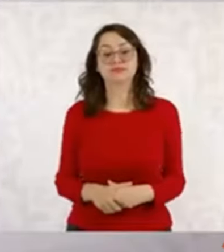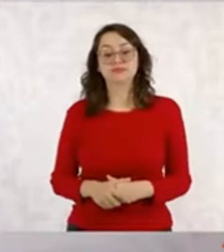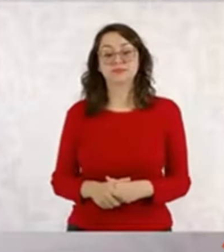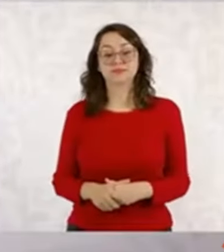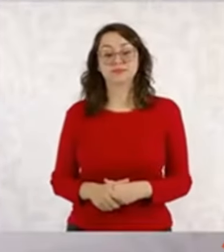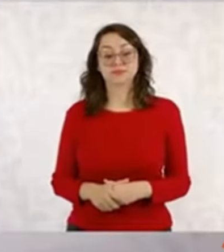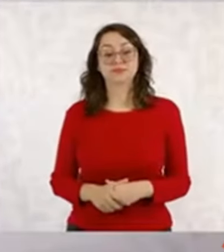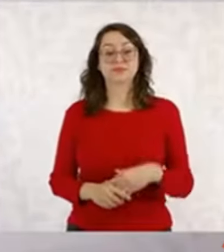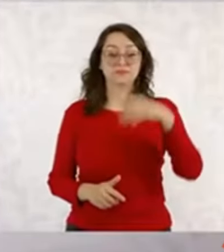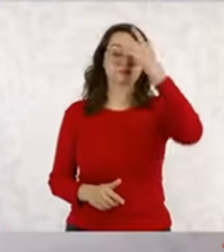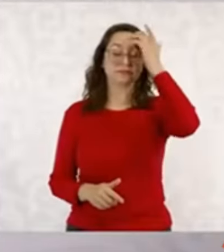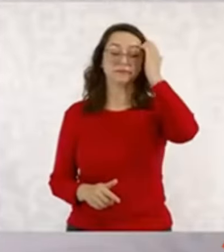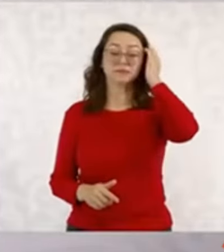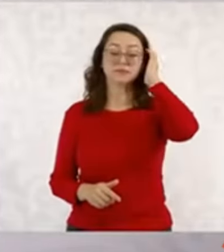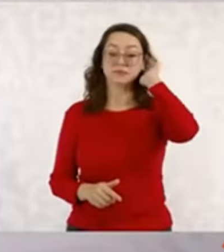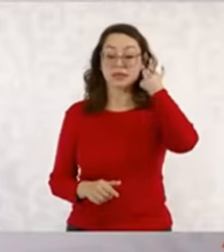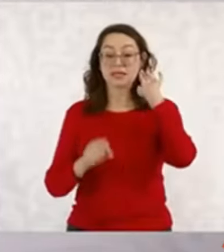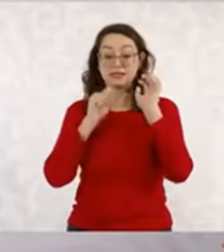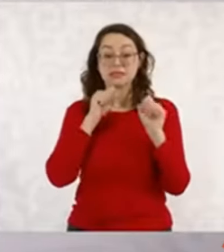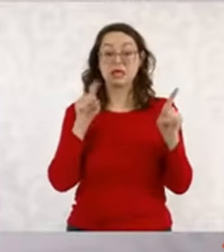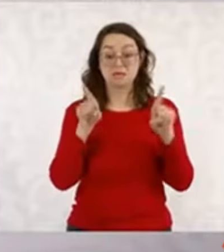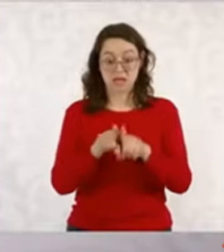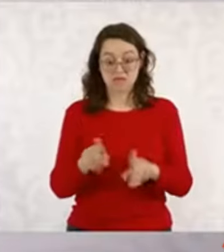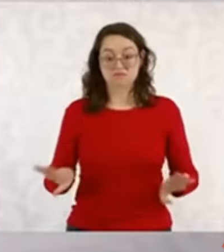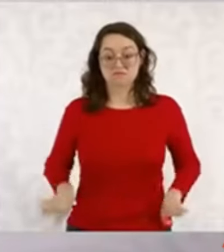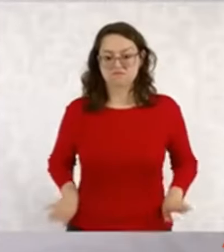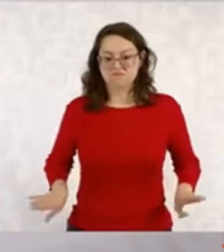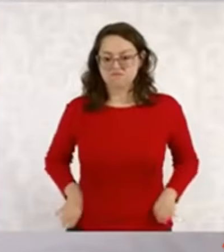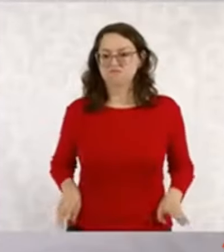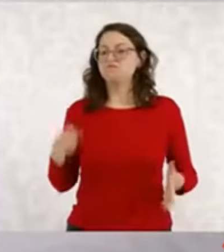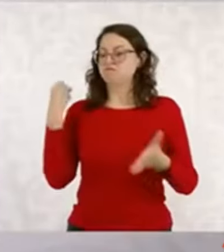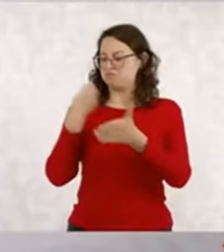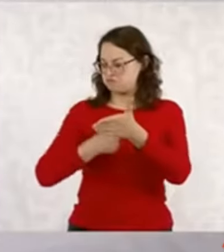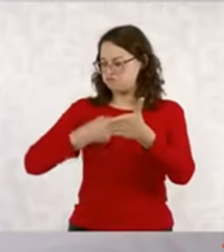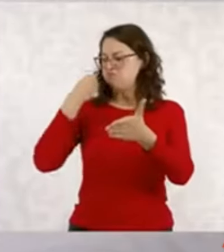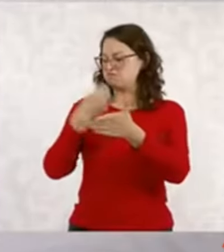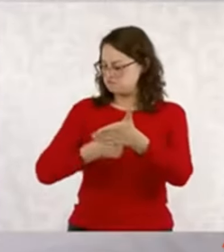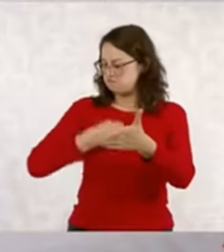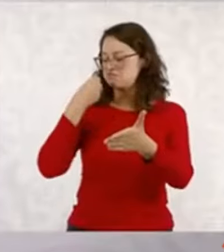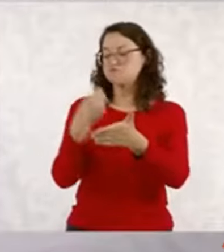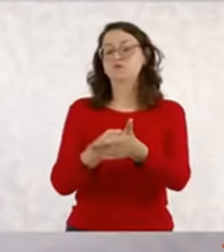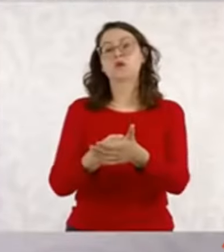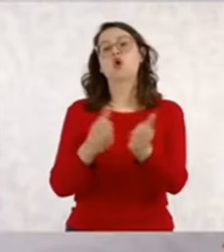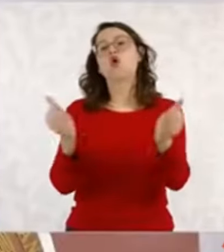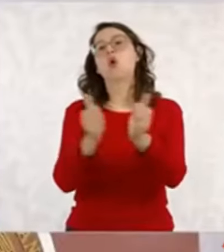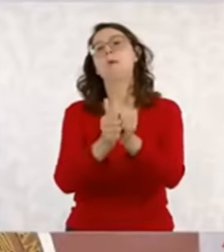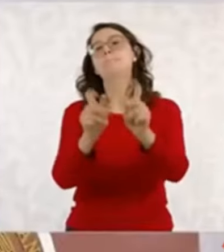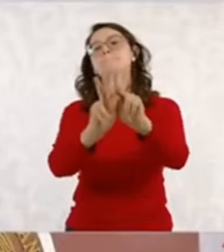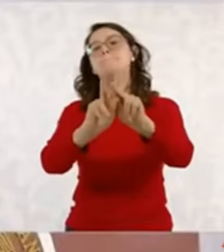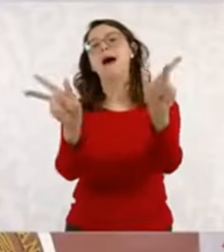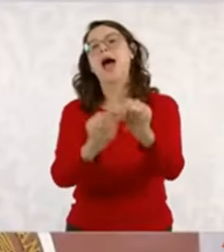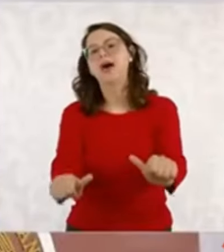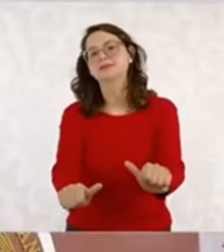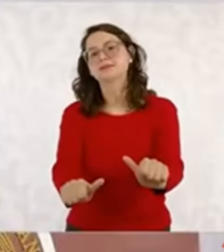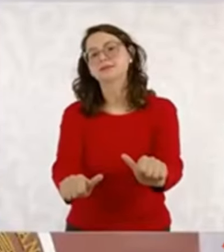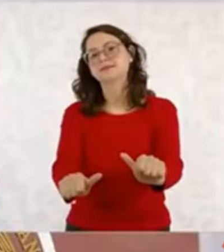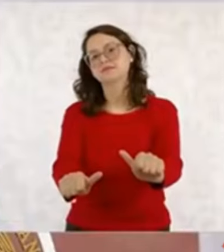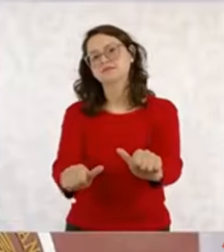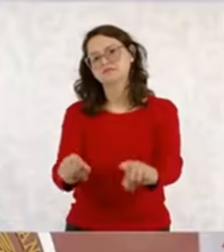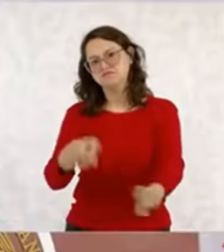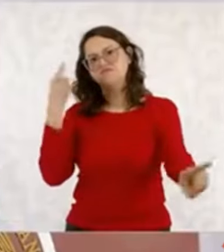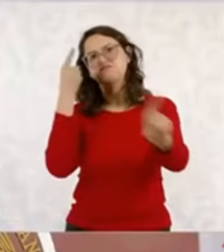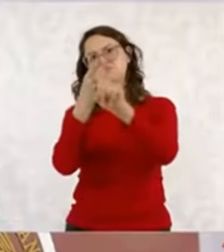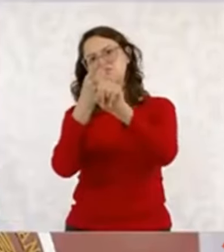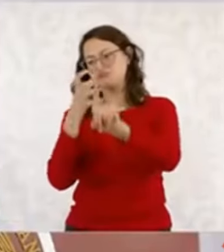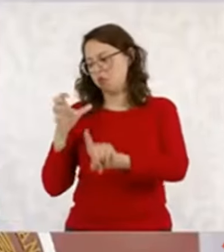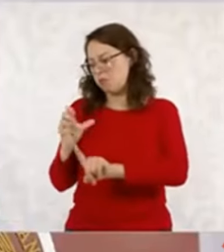combativa, vamos a decir, en el sentido pacífico, de defensa de los logros, de las conquistas que ha